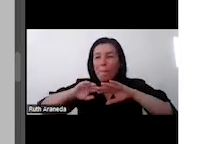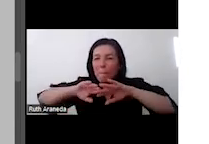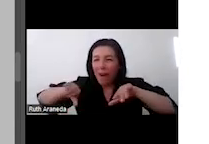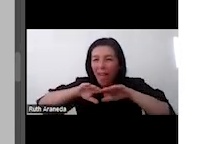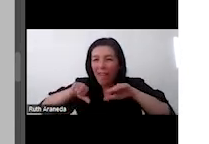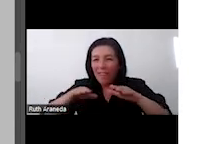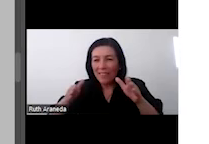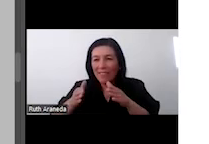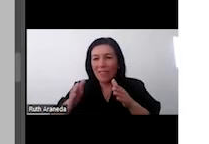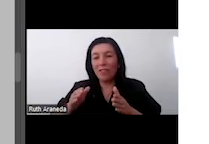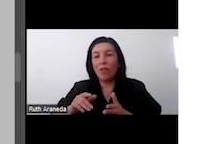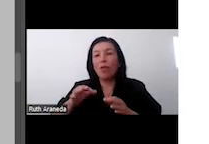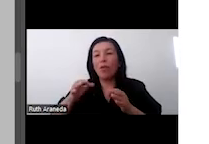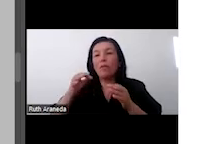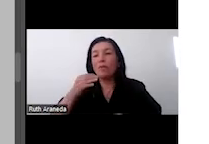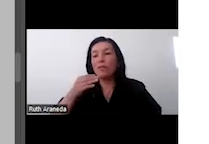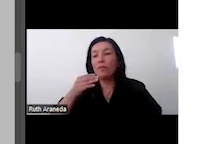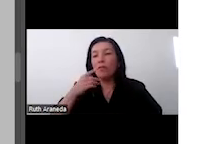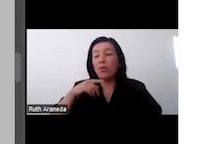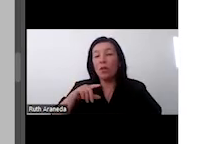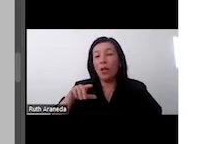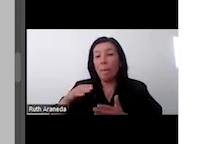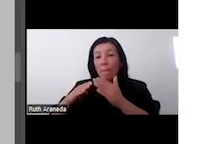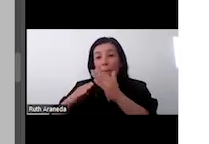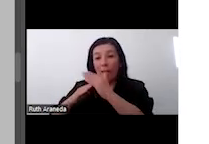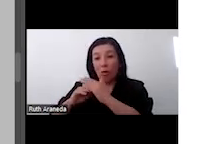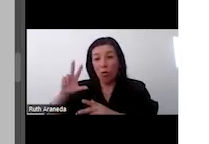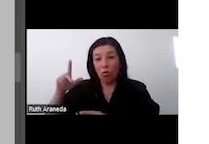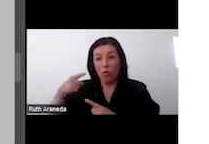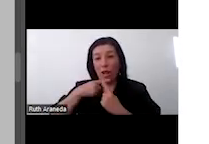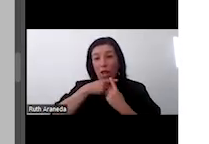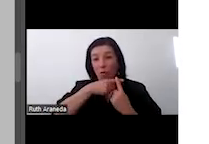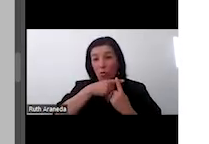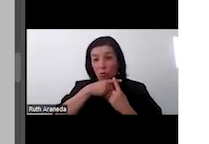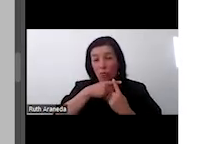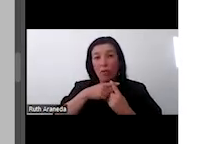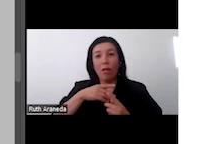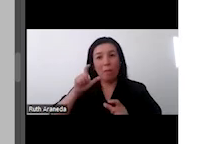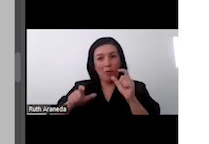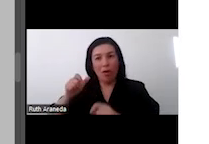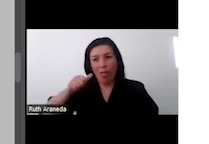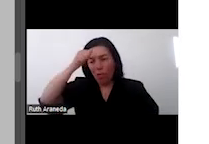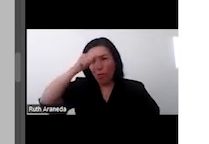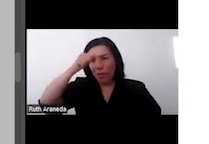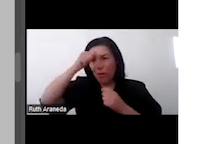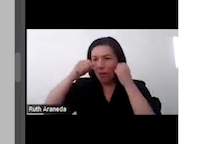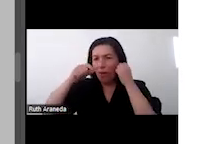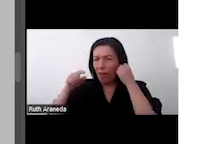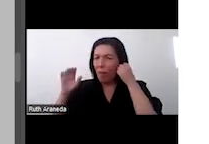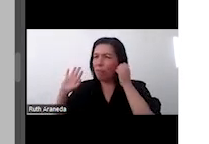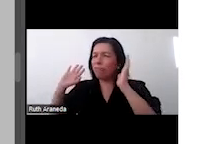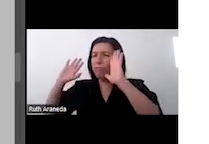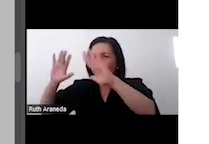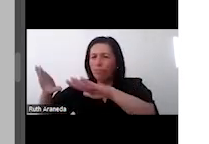todo en el sector del paradero 8 de la Cruz, donde hay mucha gente, sobre todo los días domingos, que empieza a ir a ese lugar. ¿Por